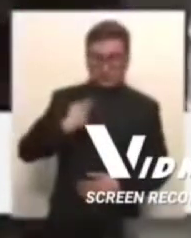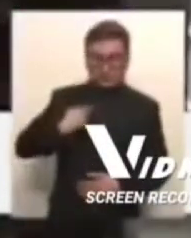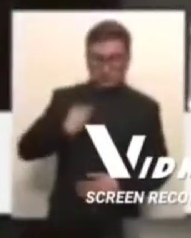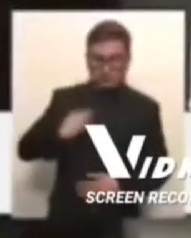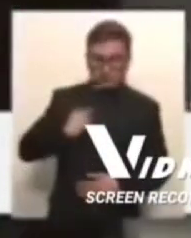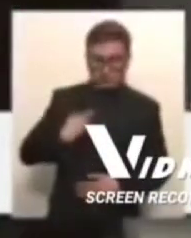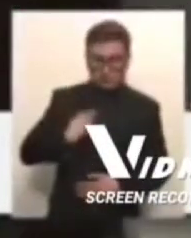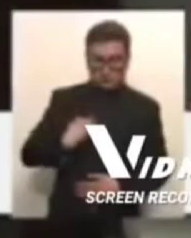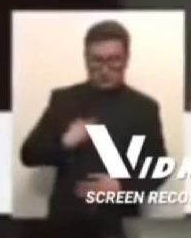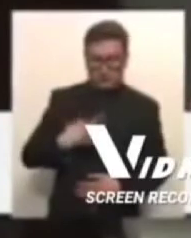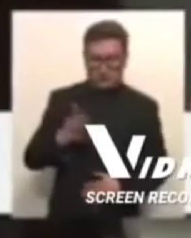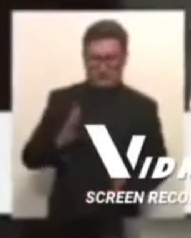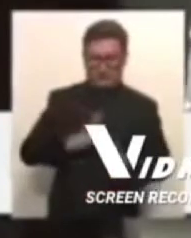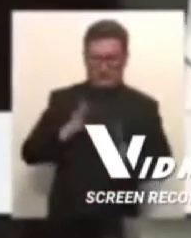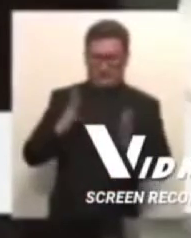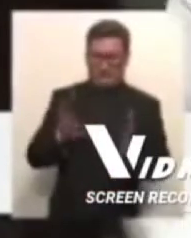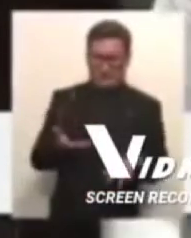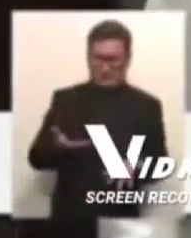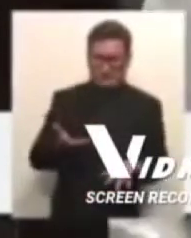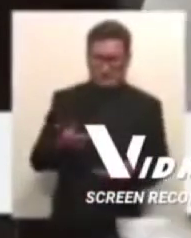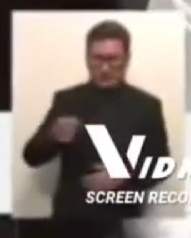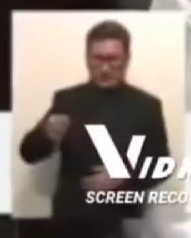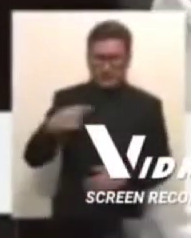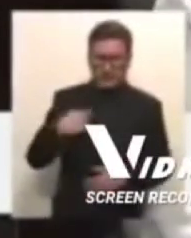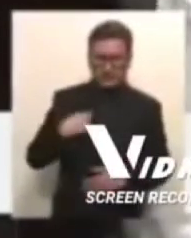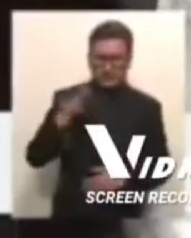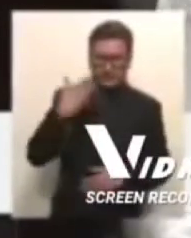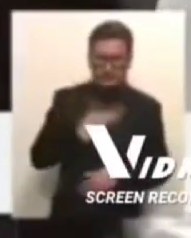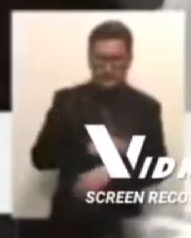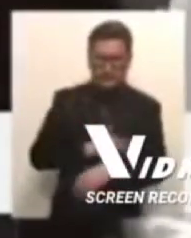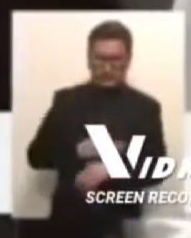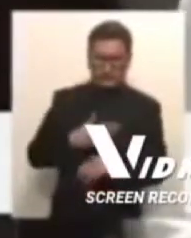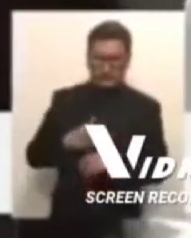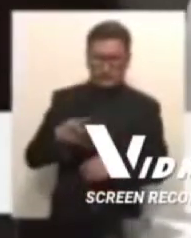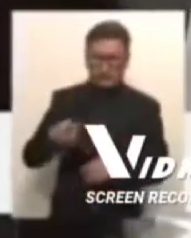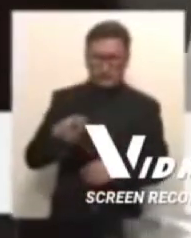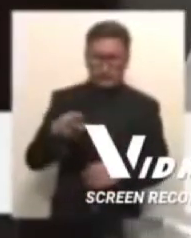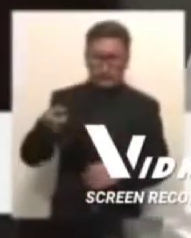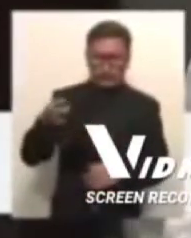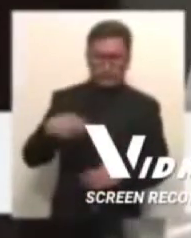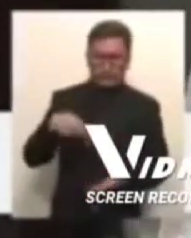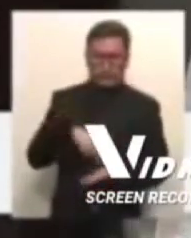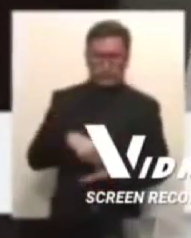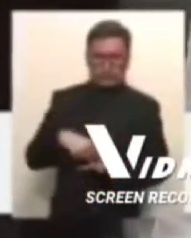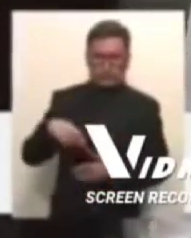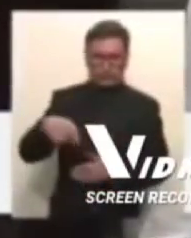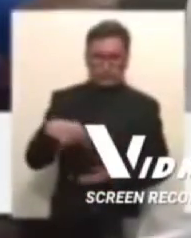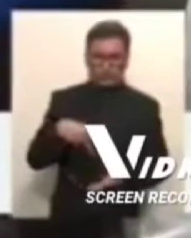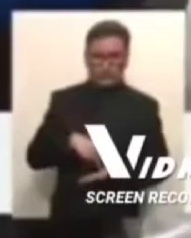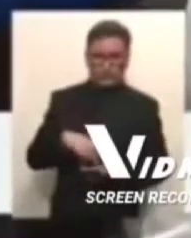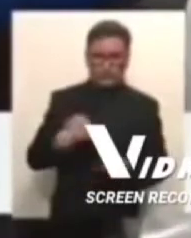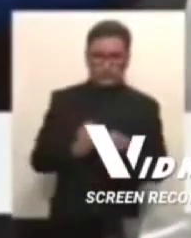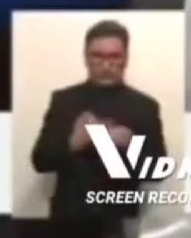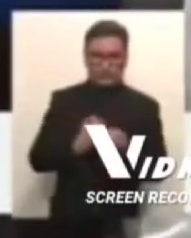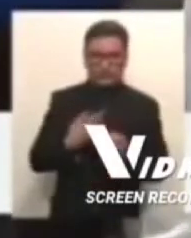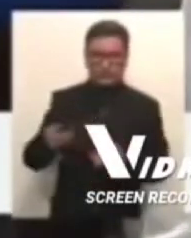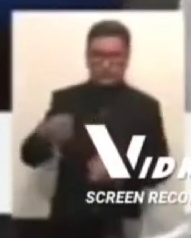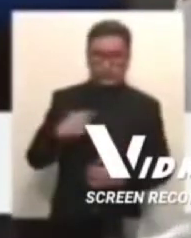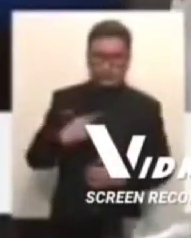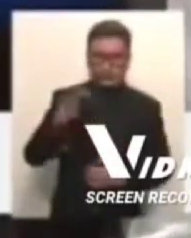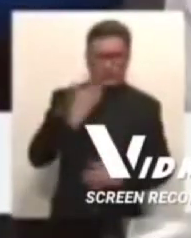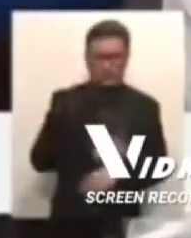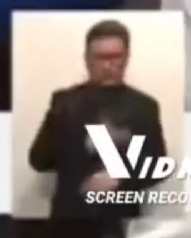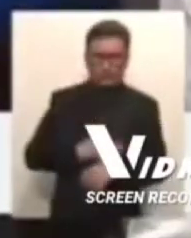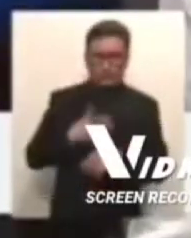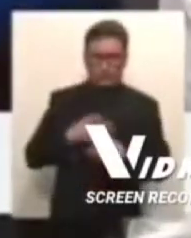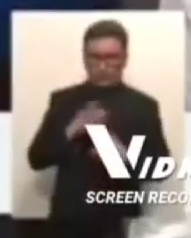que me sorprende. Él y yo somos compañeros, porque usted habló desde la tribuna, diputado. Usted y yo somos compañeros